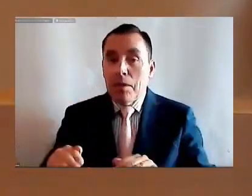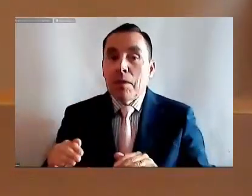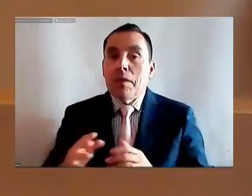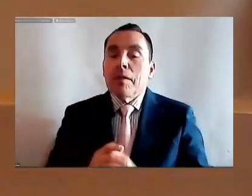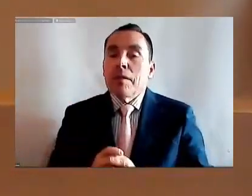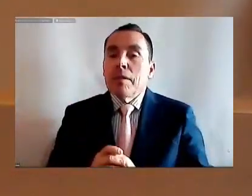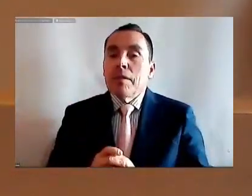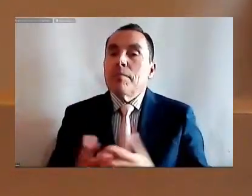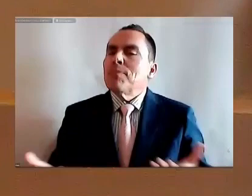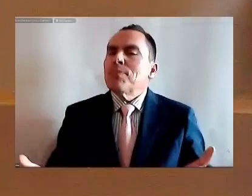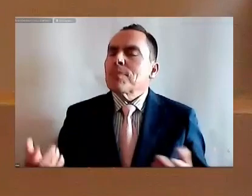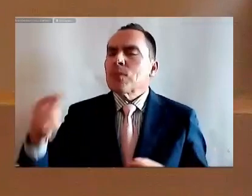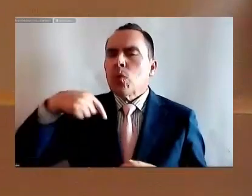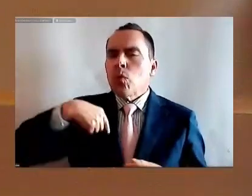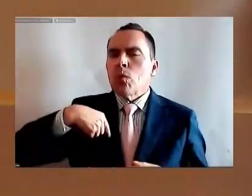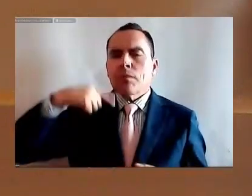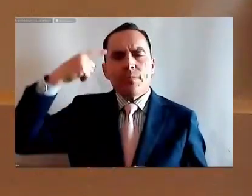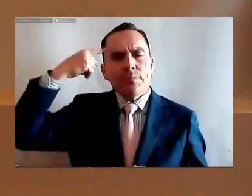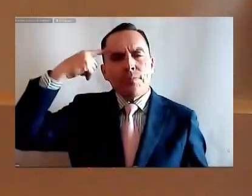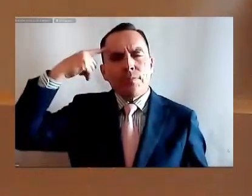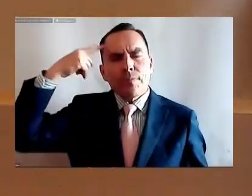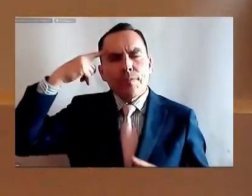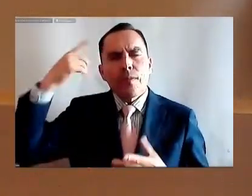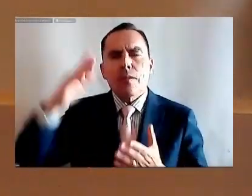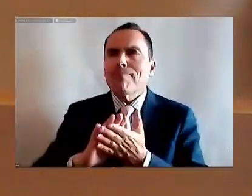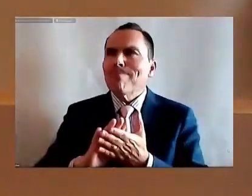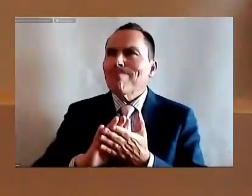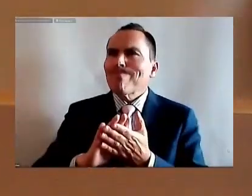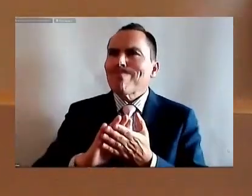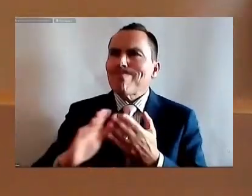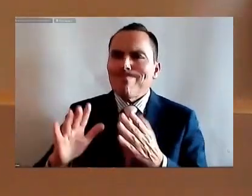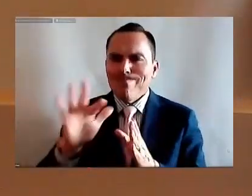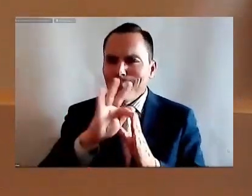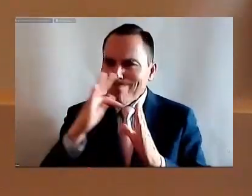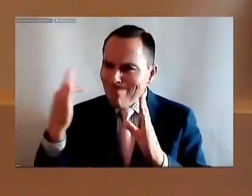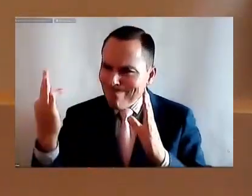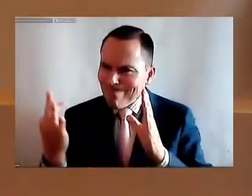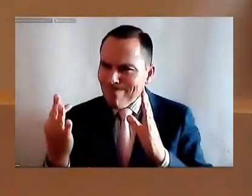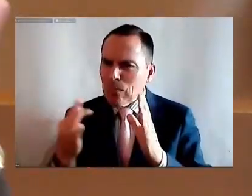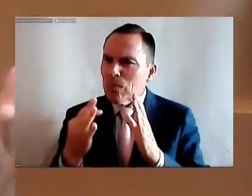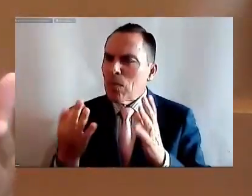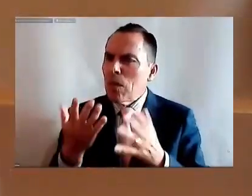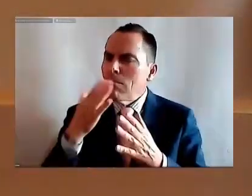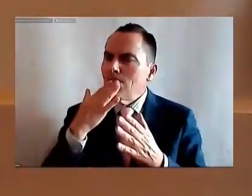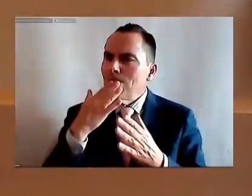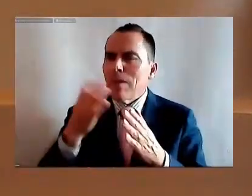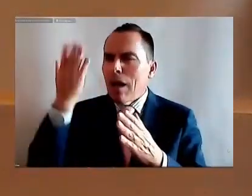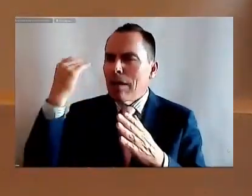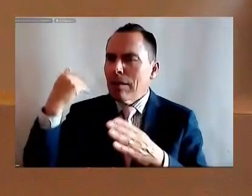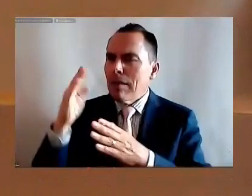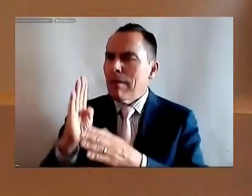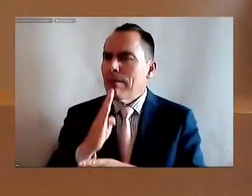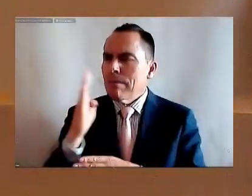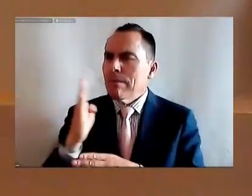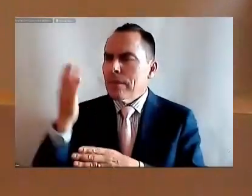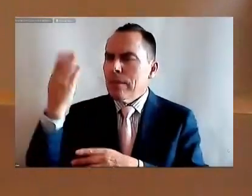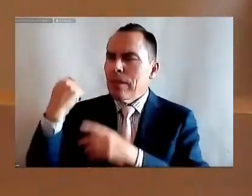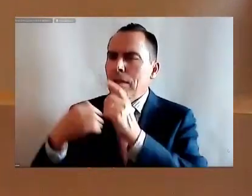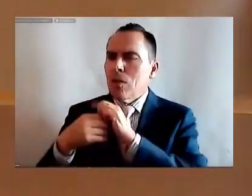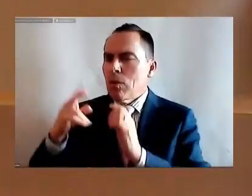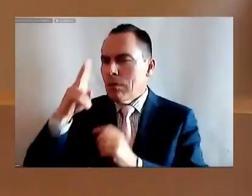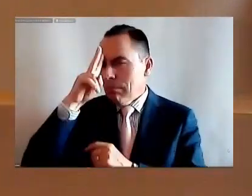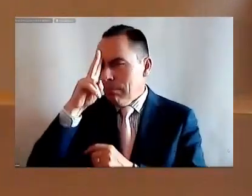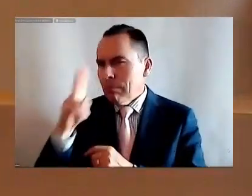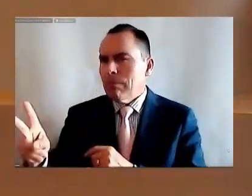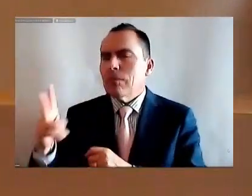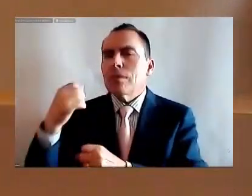si uno piensa en los fundamentos del derecho laboral, ¿no?, la idea de la dignidad del trabajador, que es una idea